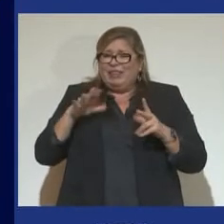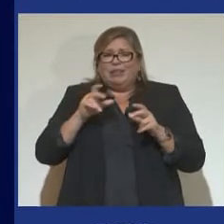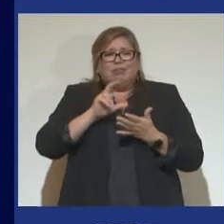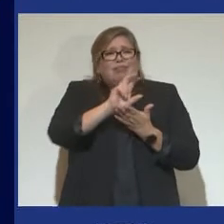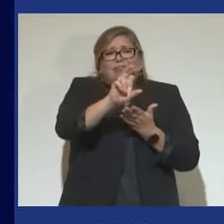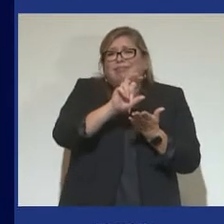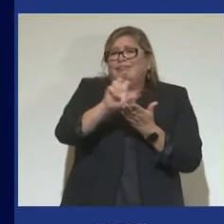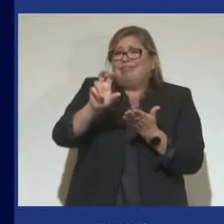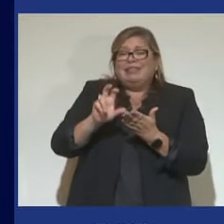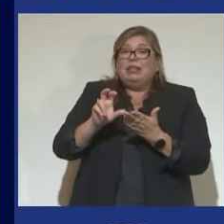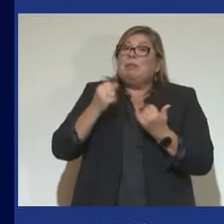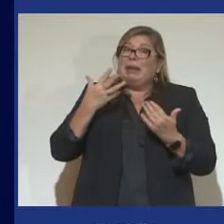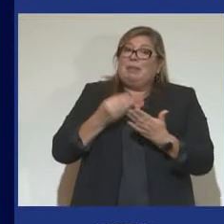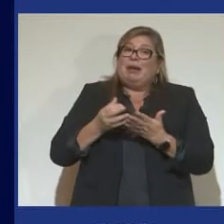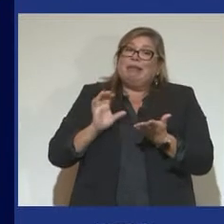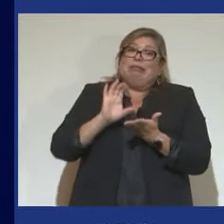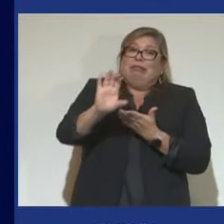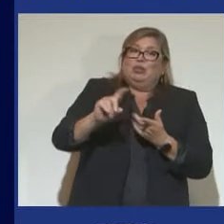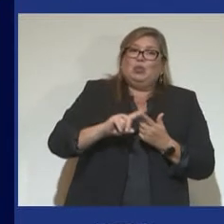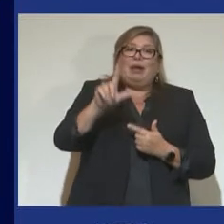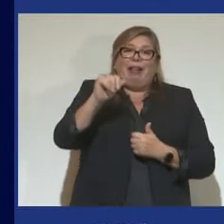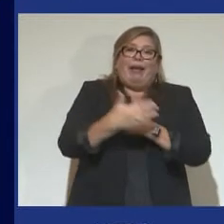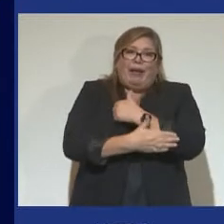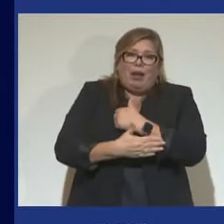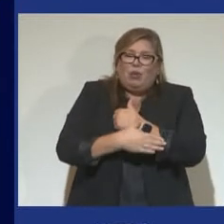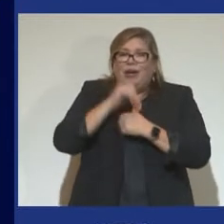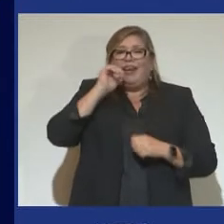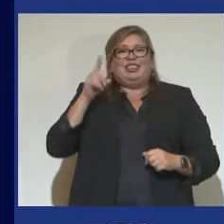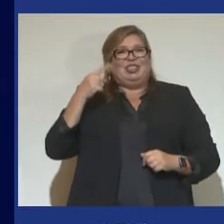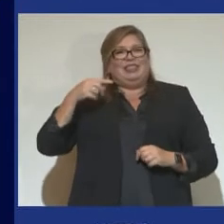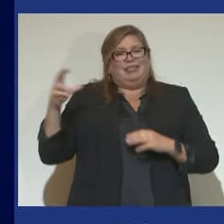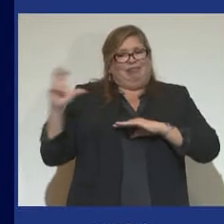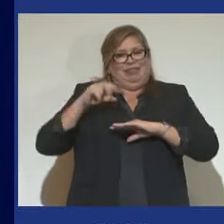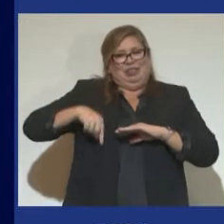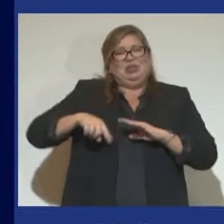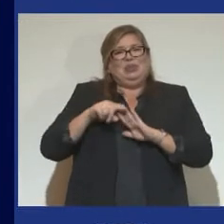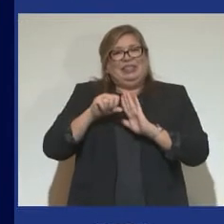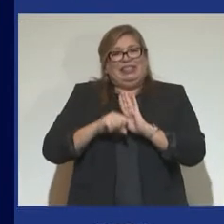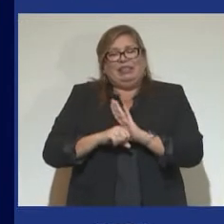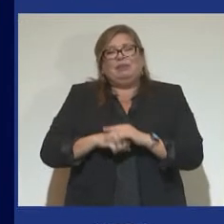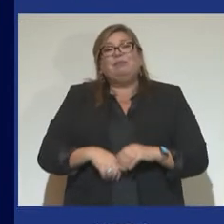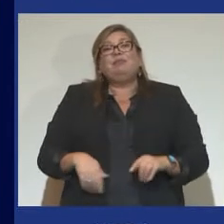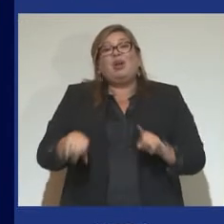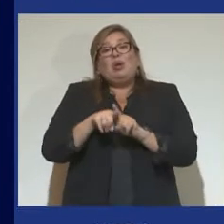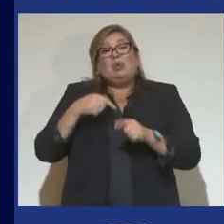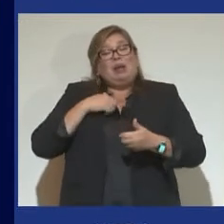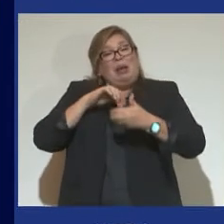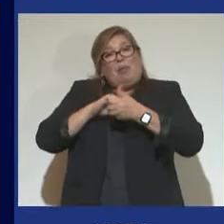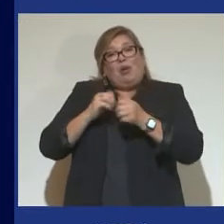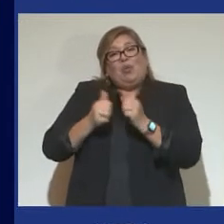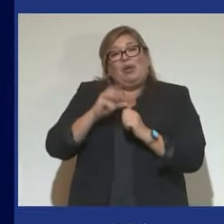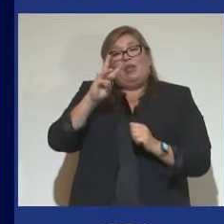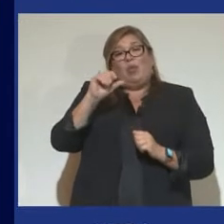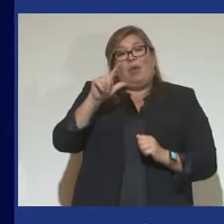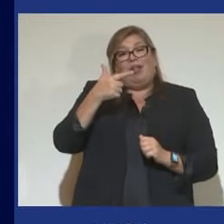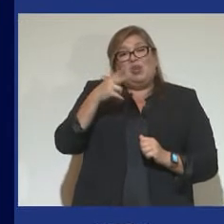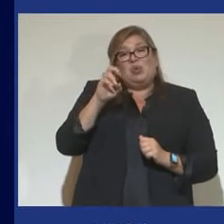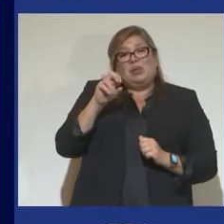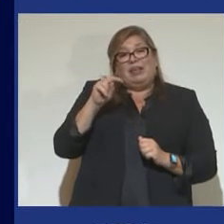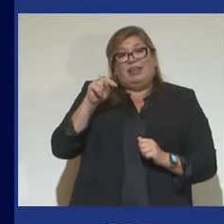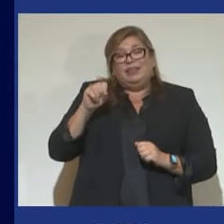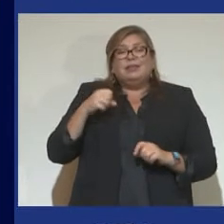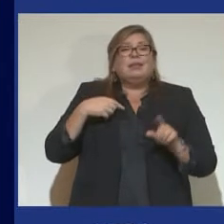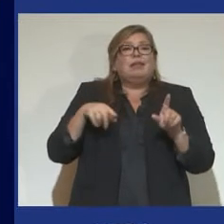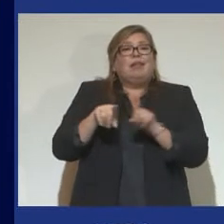directamente a los condados el condado de los ángeles en particular no solamente para el estado también hemos trabajado con walgreens y con sirias